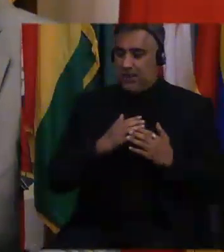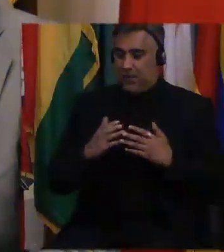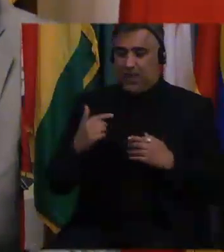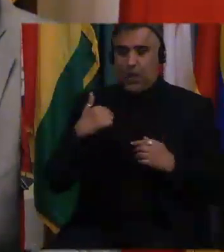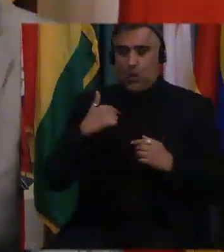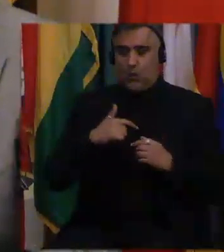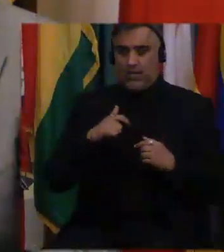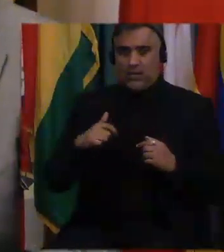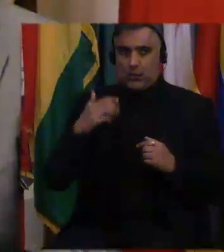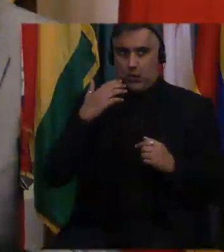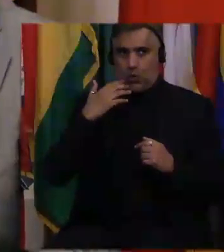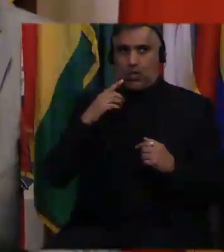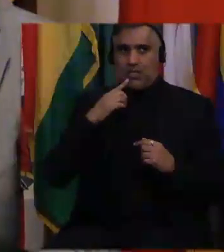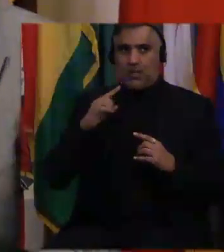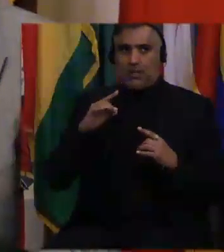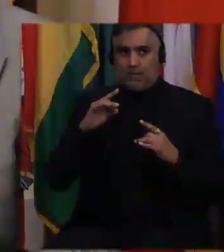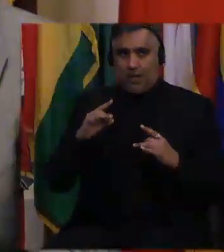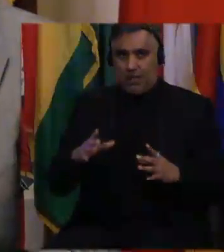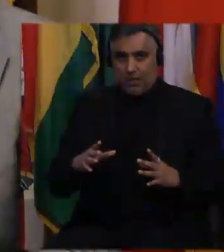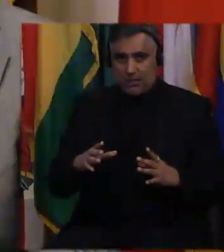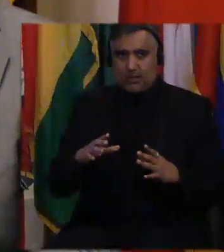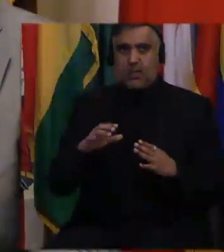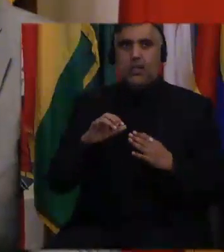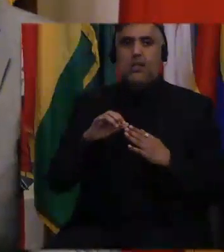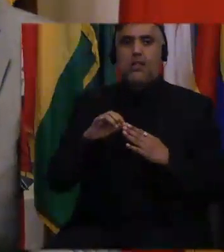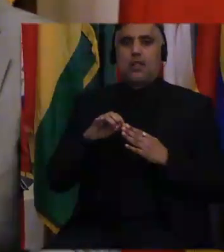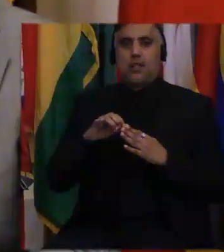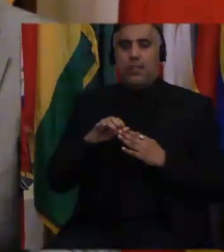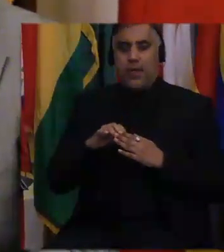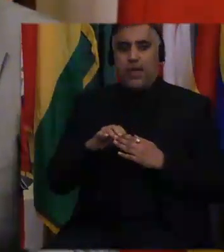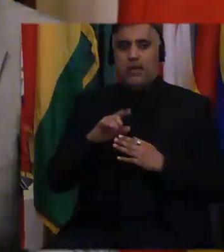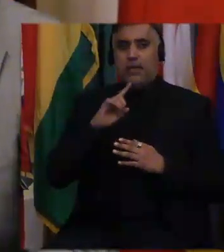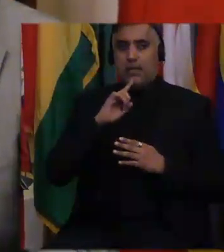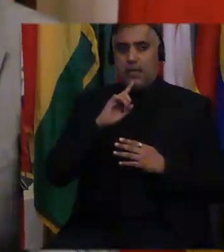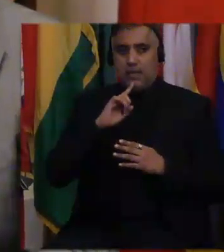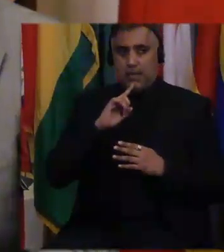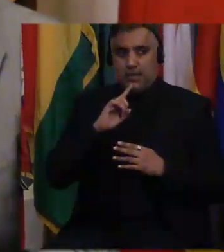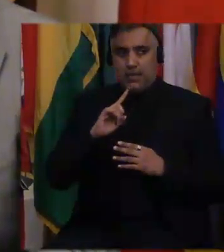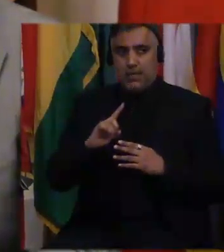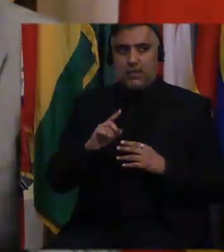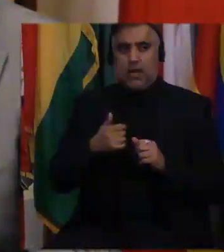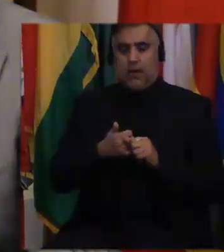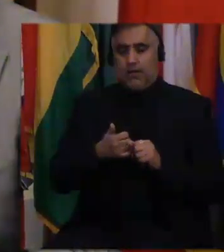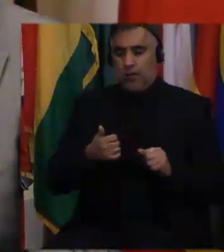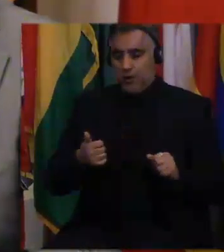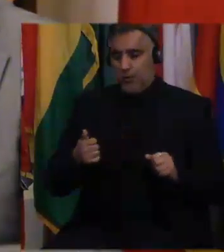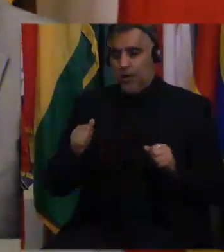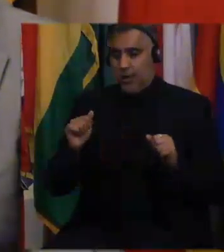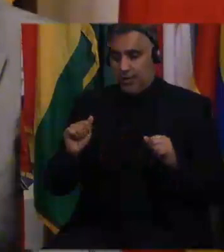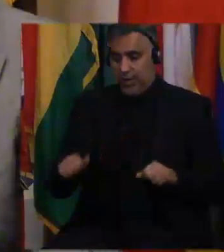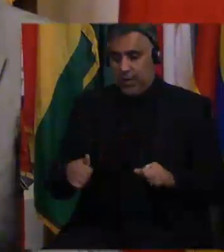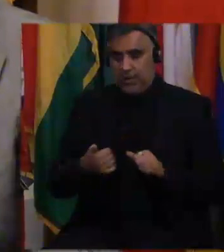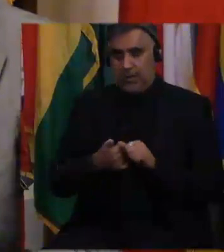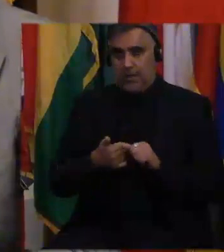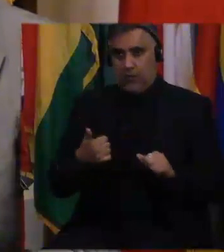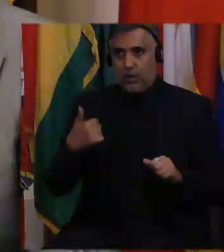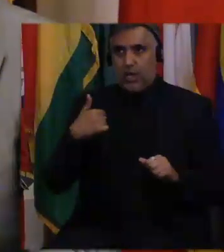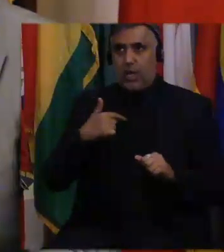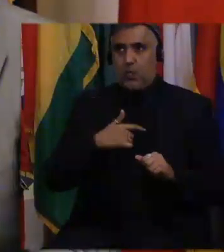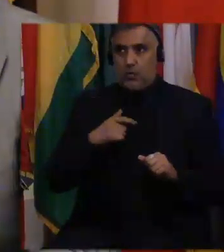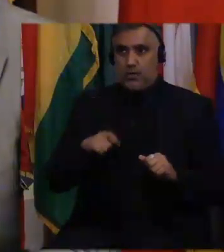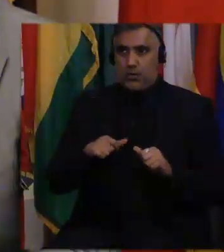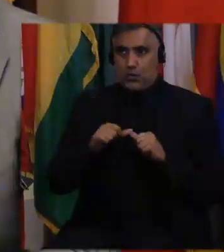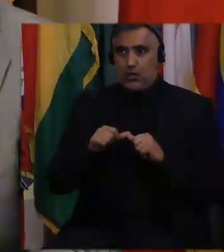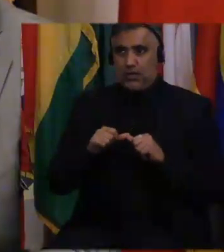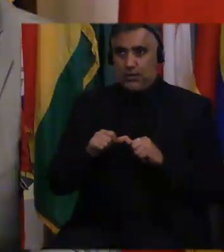una violencia que es, sí, evitable. Y es posible evitar, y nosotros tenemos que seguir articulando nuestros mecanismos